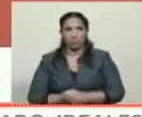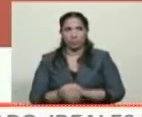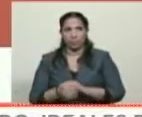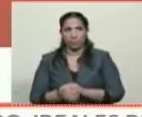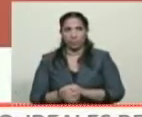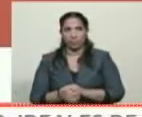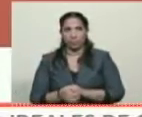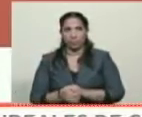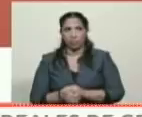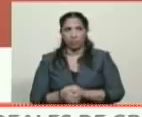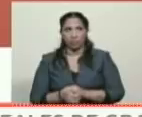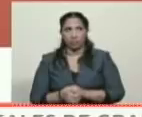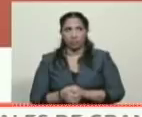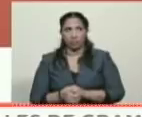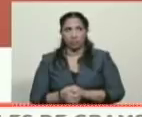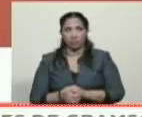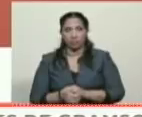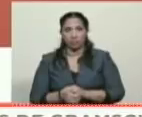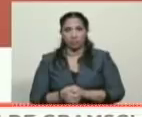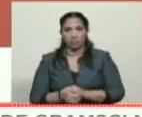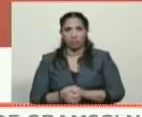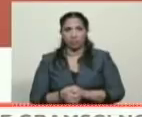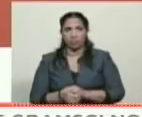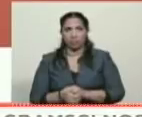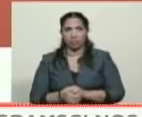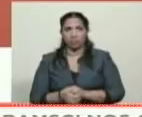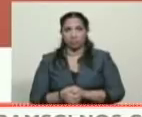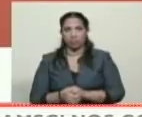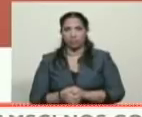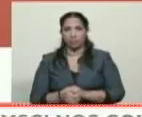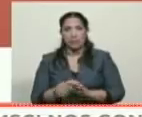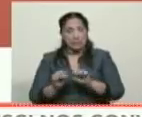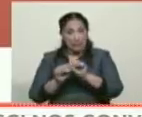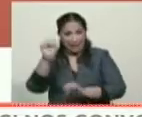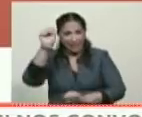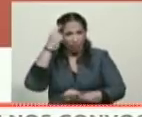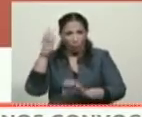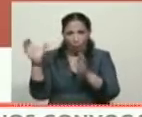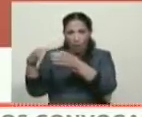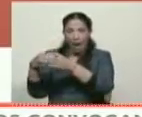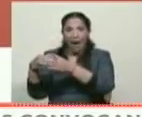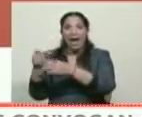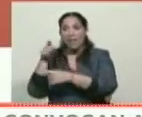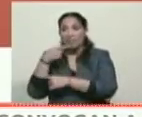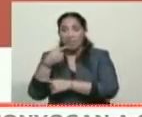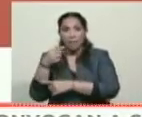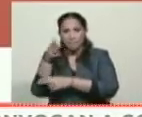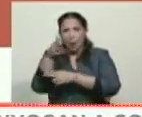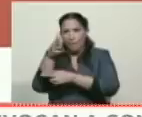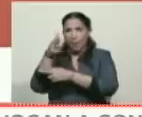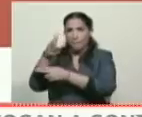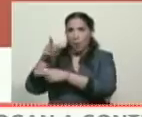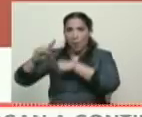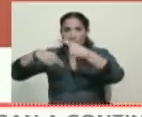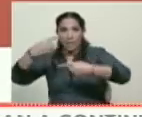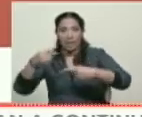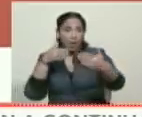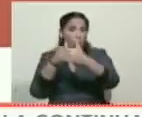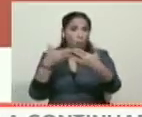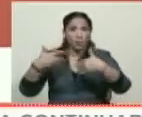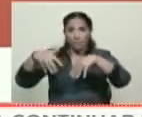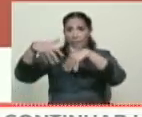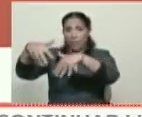Armada Nacional Bolivariana y de nuestra Guardia Nacional que eventualmente dispararían el día de mañana contra la